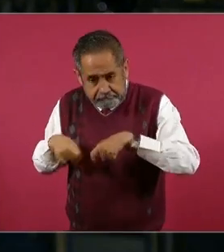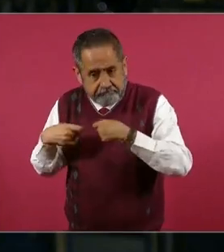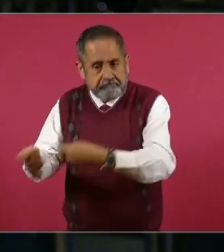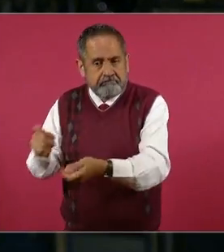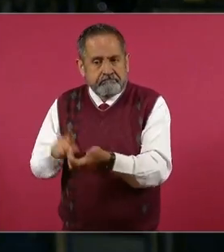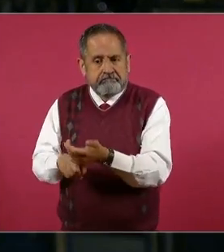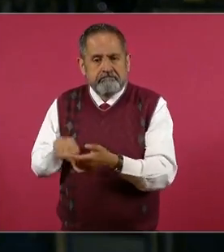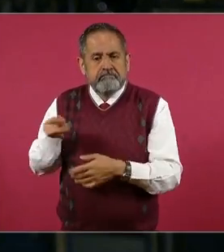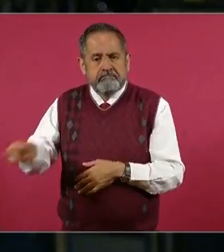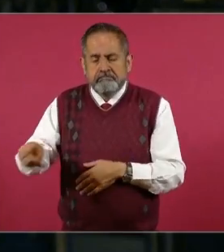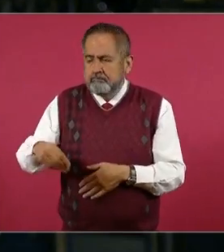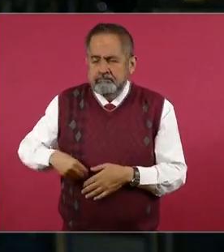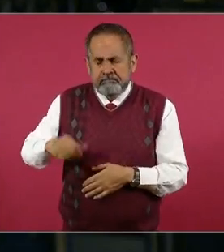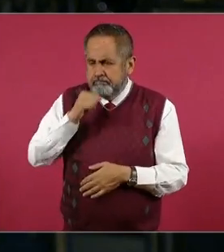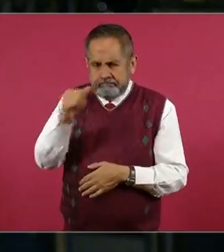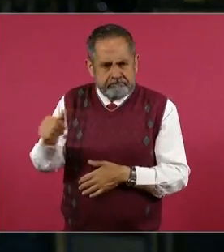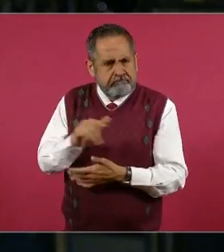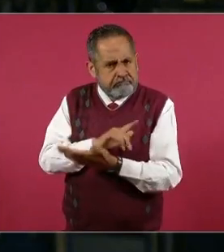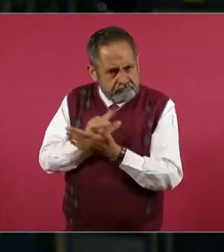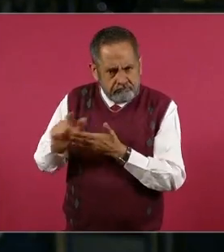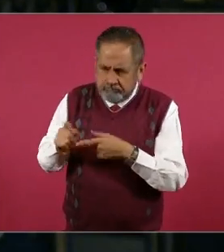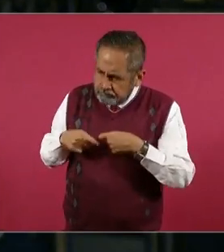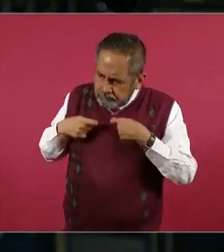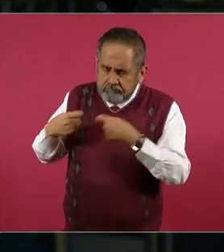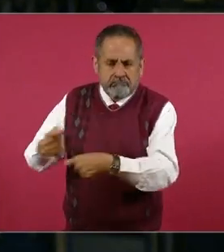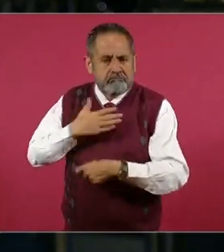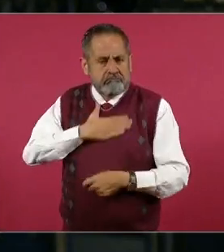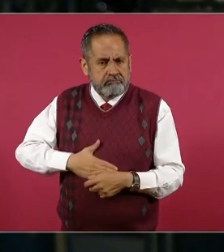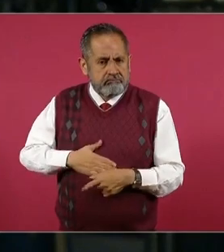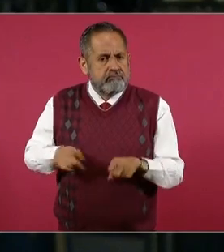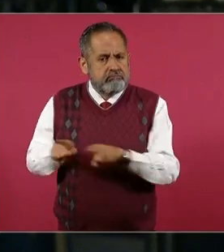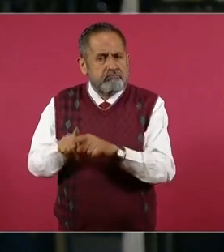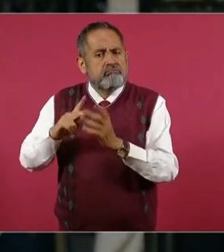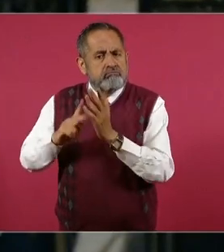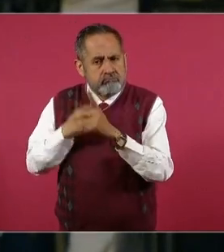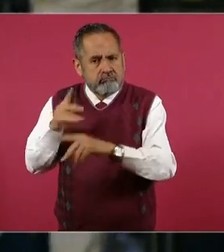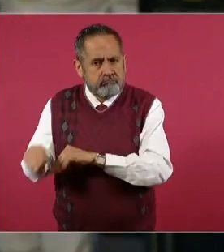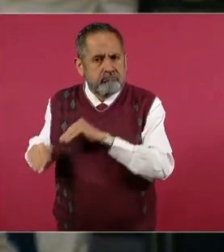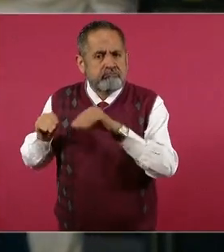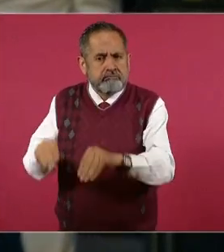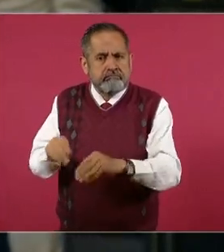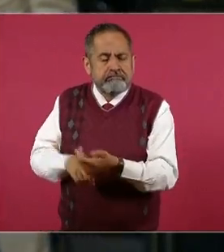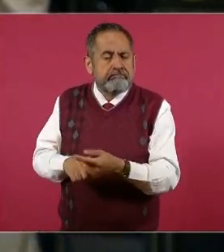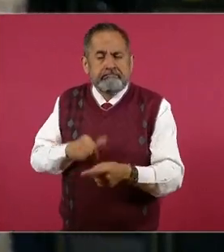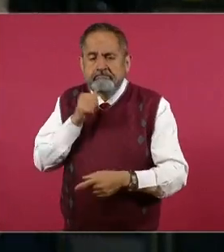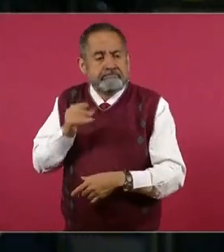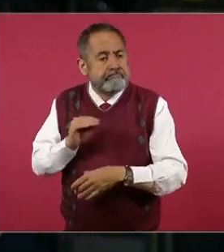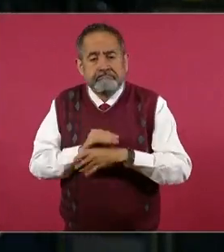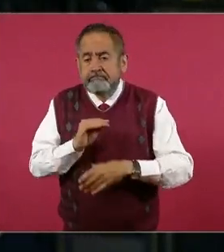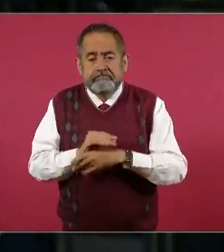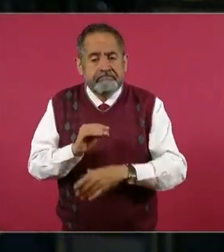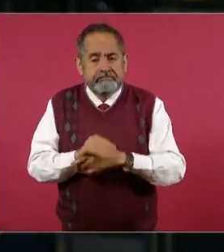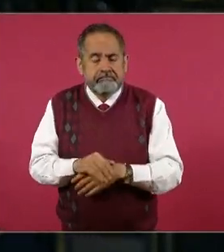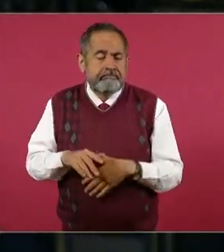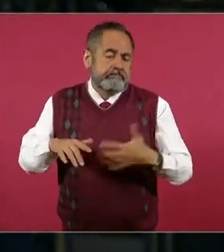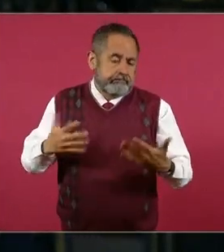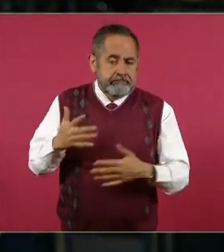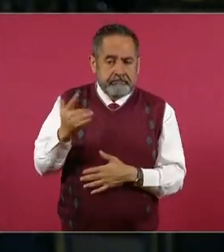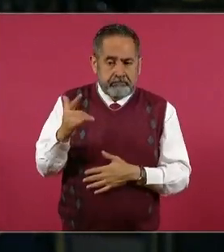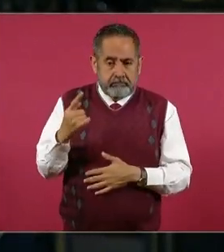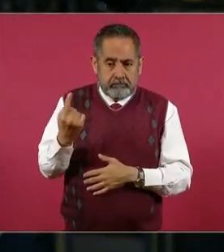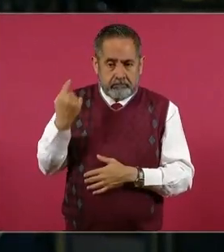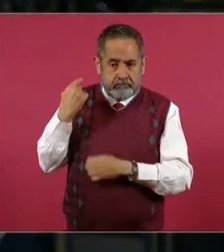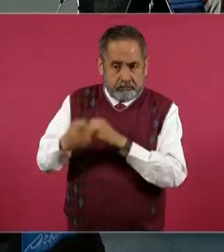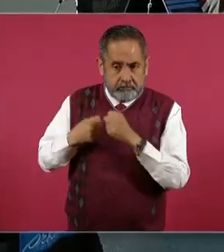se demostrara su inocencia se le hiciera justicia y fuera nuevamente reinstalado. Bueno, en julio del año